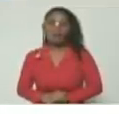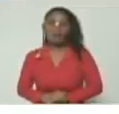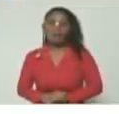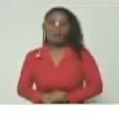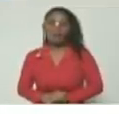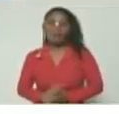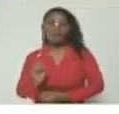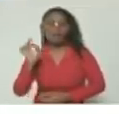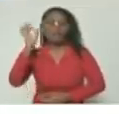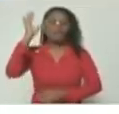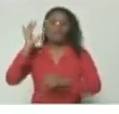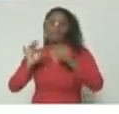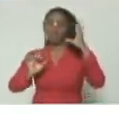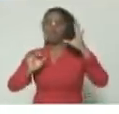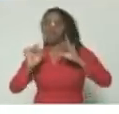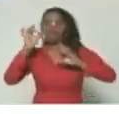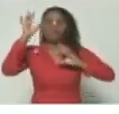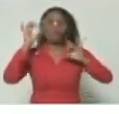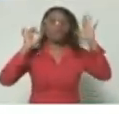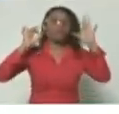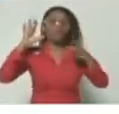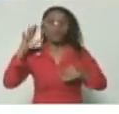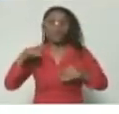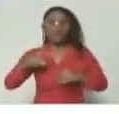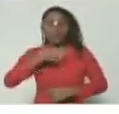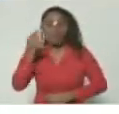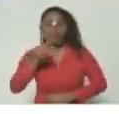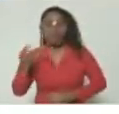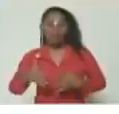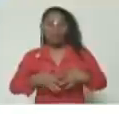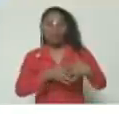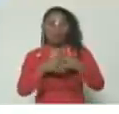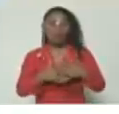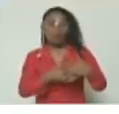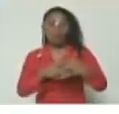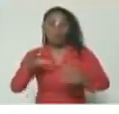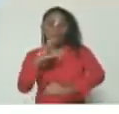sandeces. Si de verdad los Estados Unidos y los